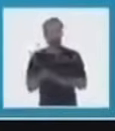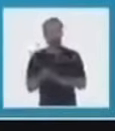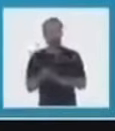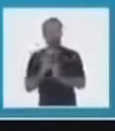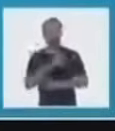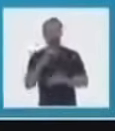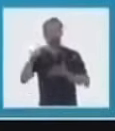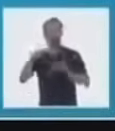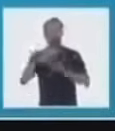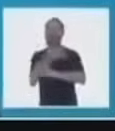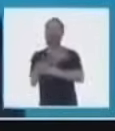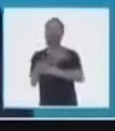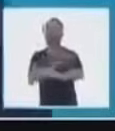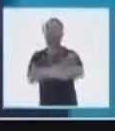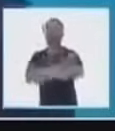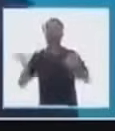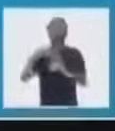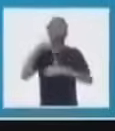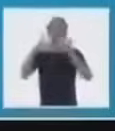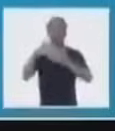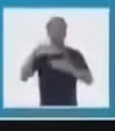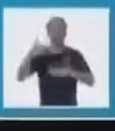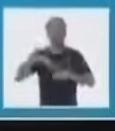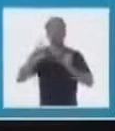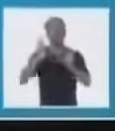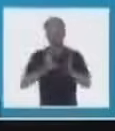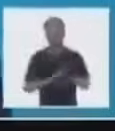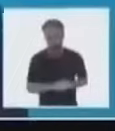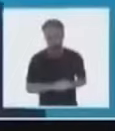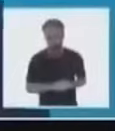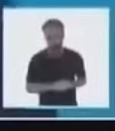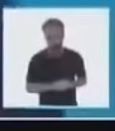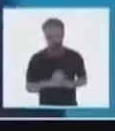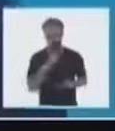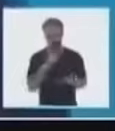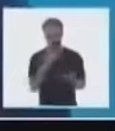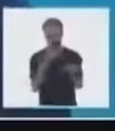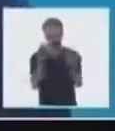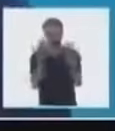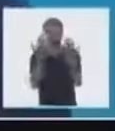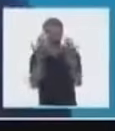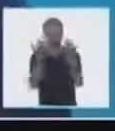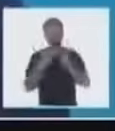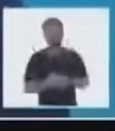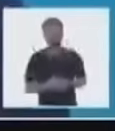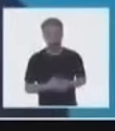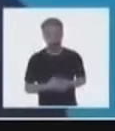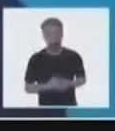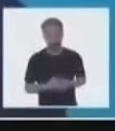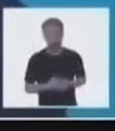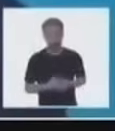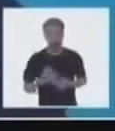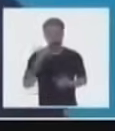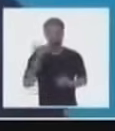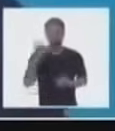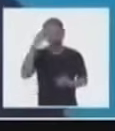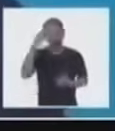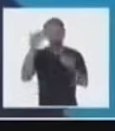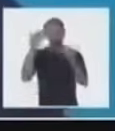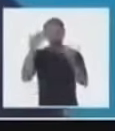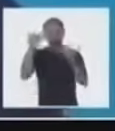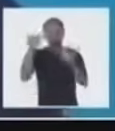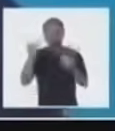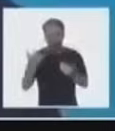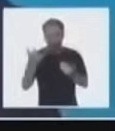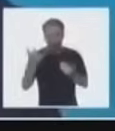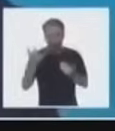Monetario Internacional, lo trajo Macri, lo convalidó este gobierno, y creo que Massa, el pueblo argentino tiene... Total, en eso coincido,